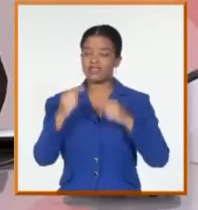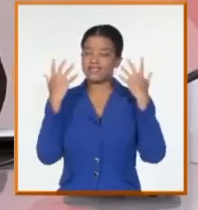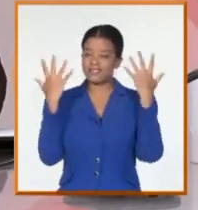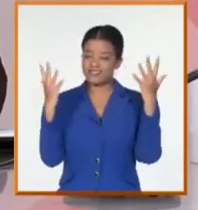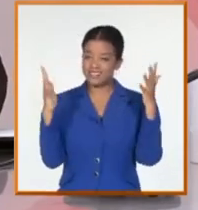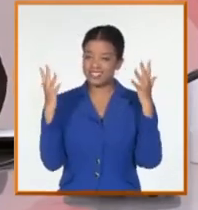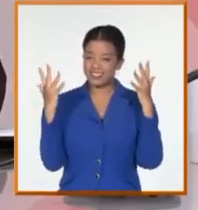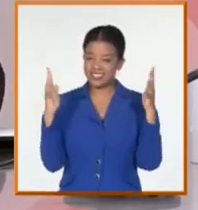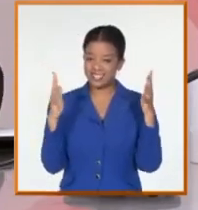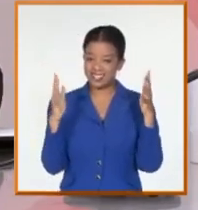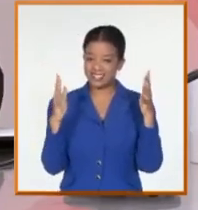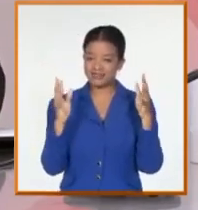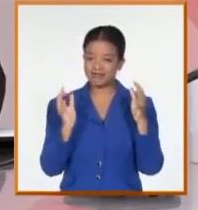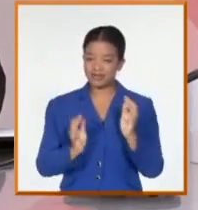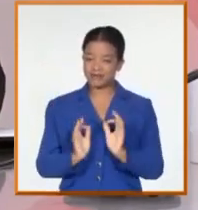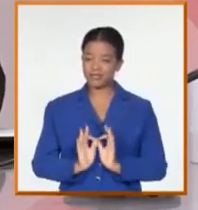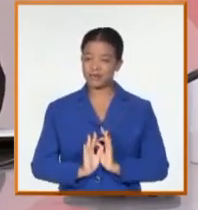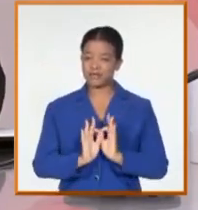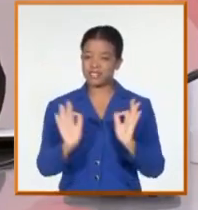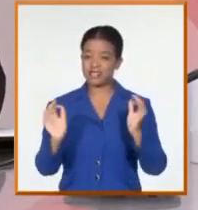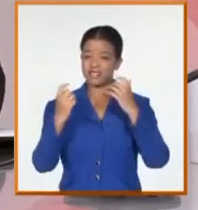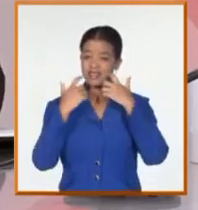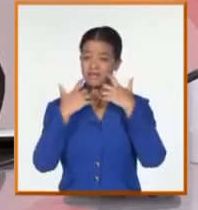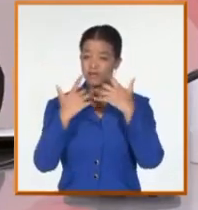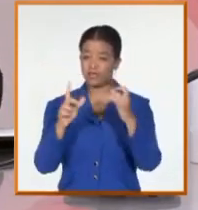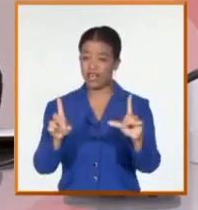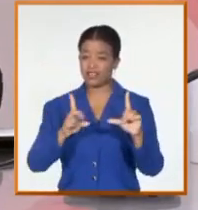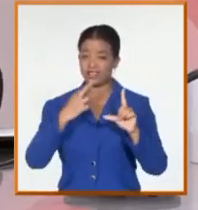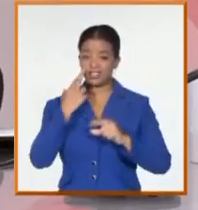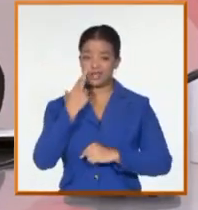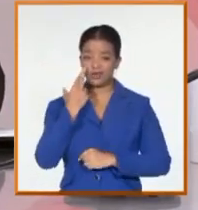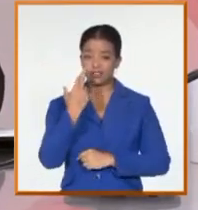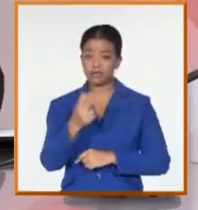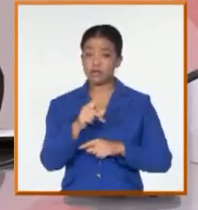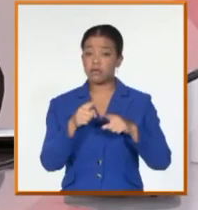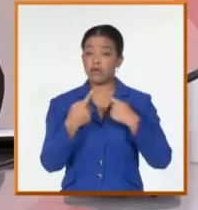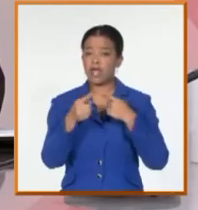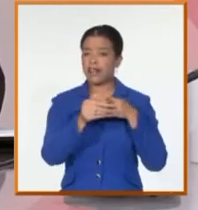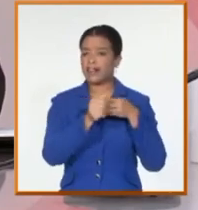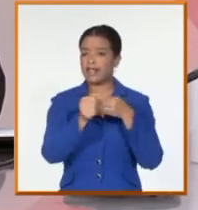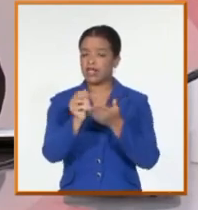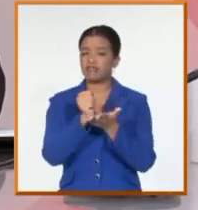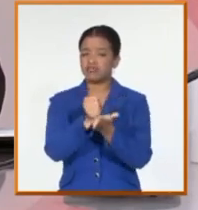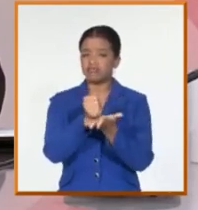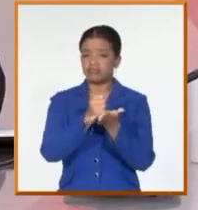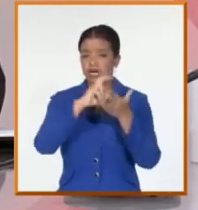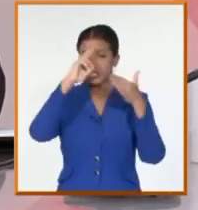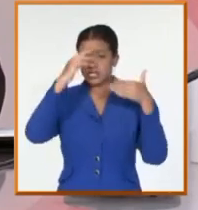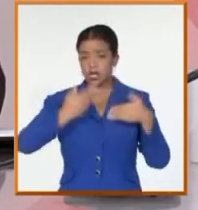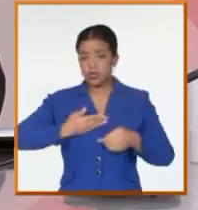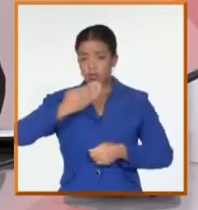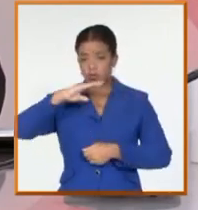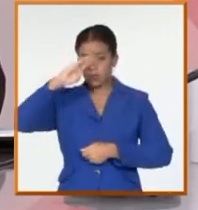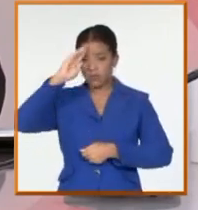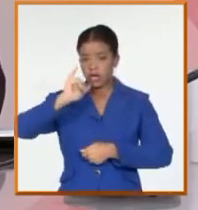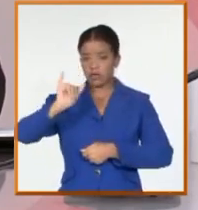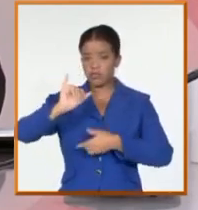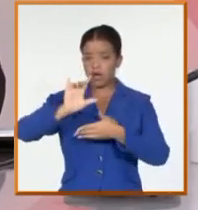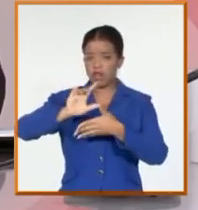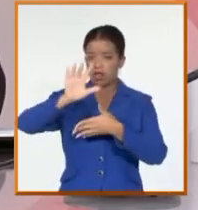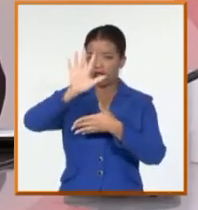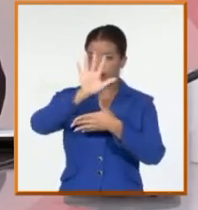Darío Espinosa Brito por este importante reconocimiento a su liderazgo y a su contribución a la salud pública en